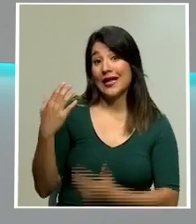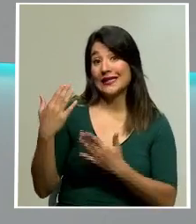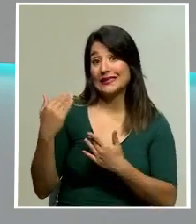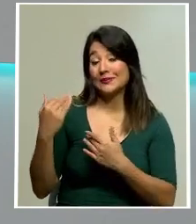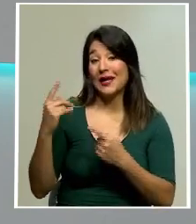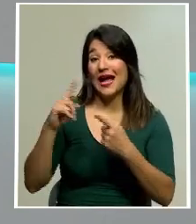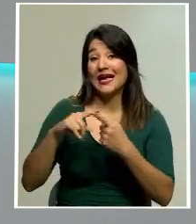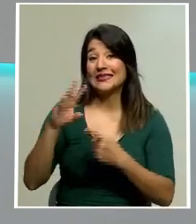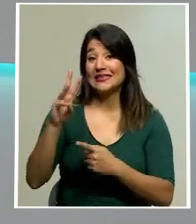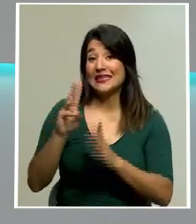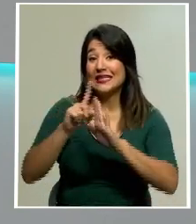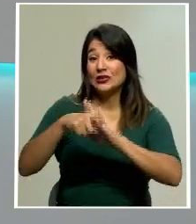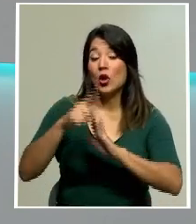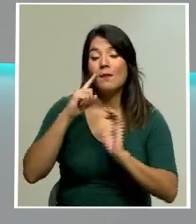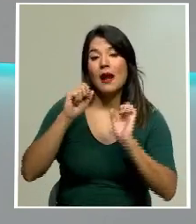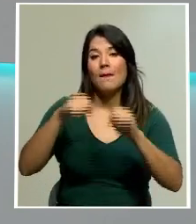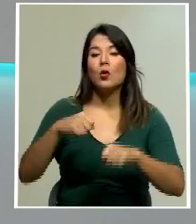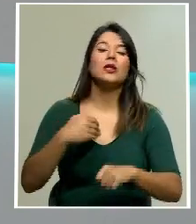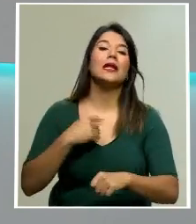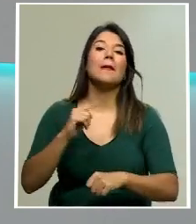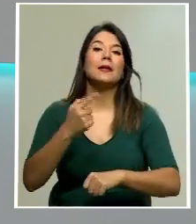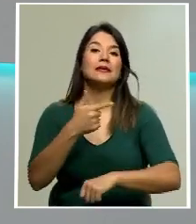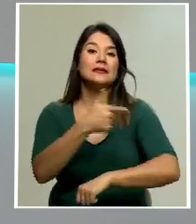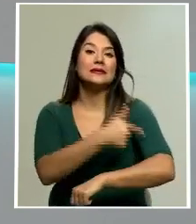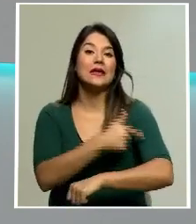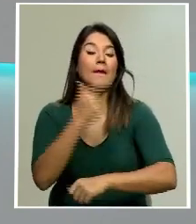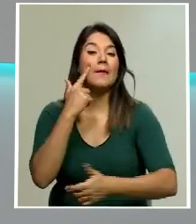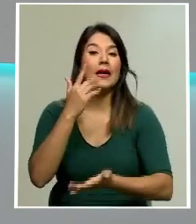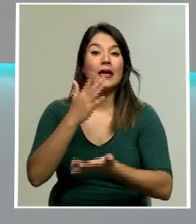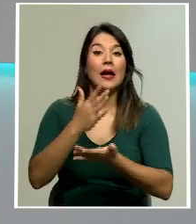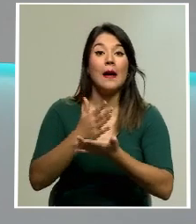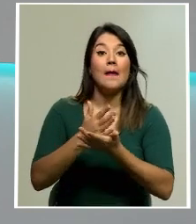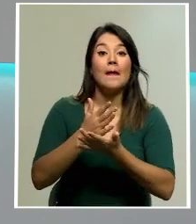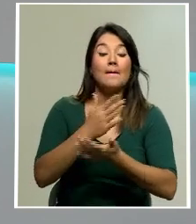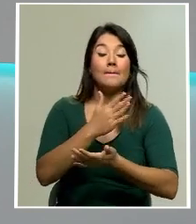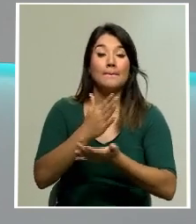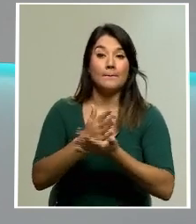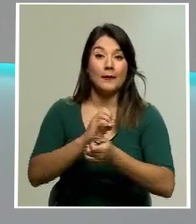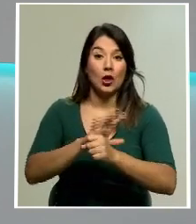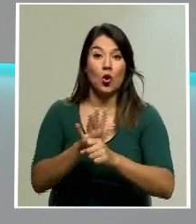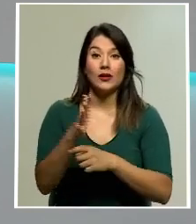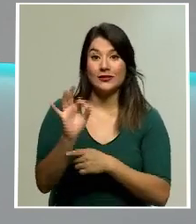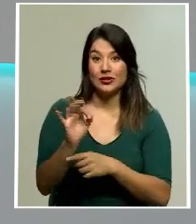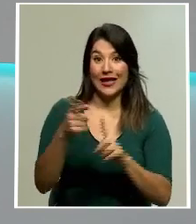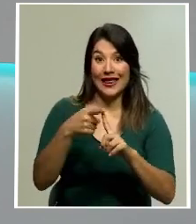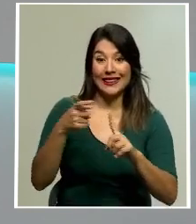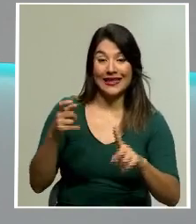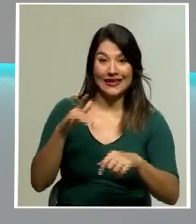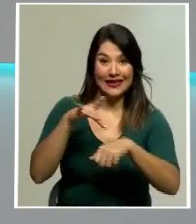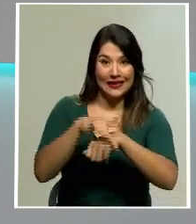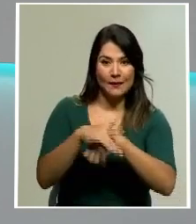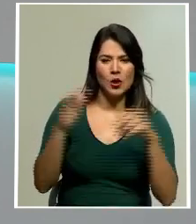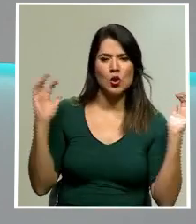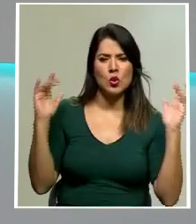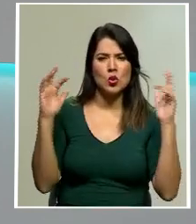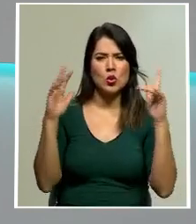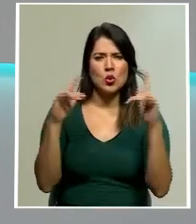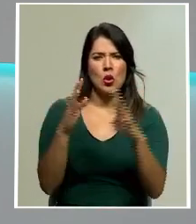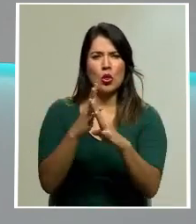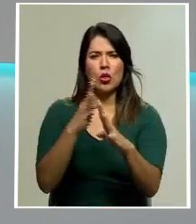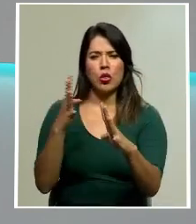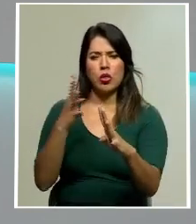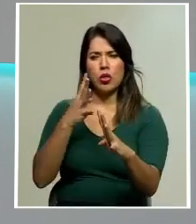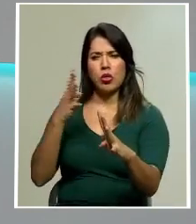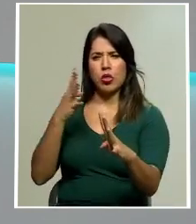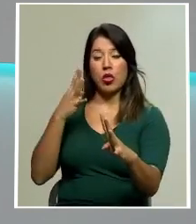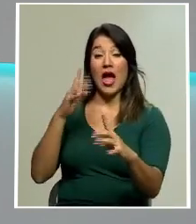recibir la primera dosis de la vacuna contra la COVID-19. Desde tempranas horas de la mañana, la convocatoria generó filas de hasta